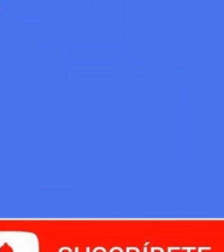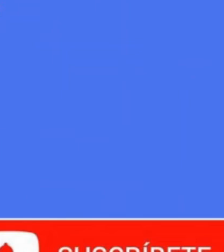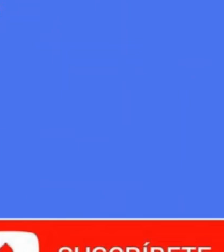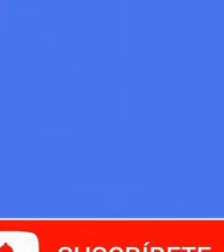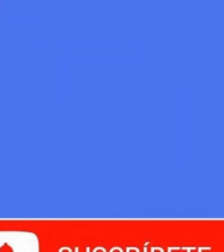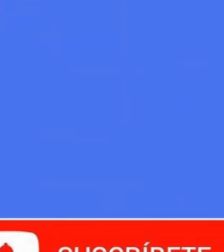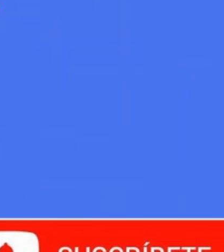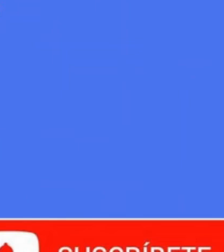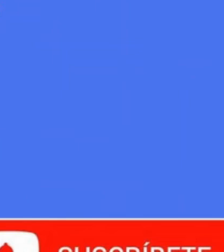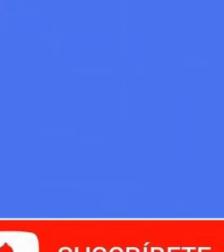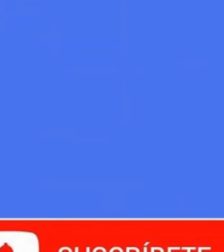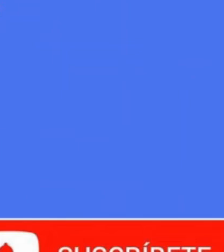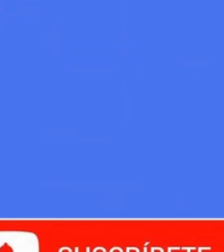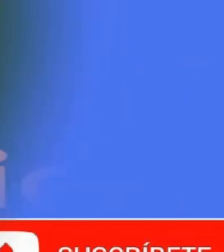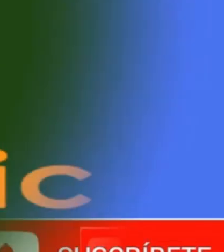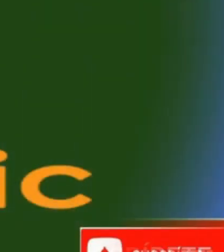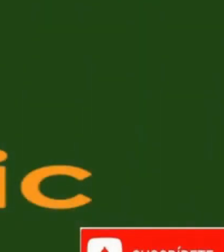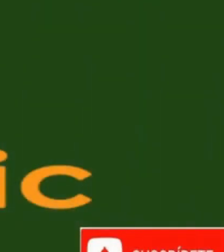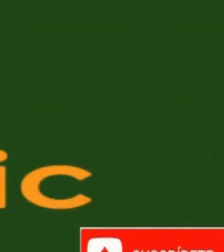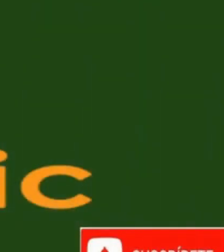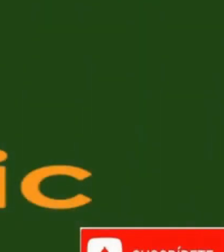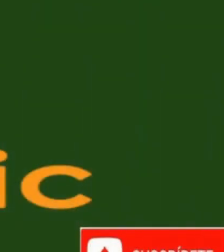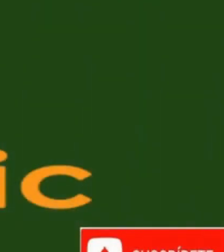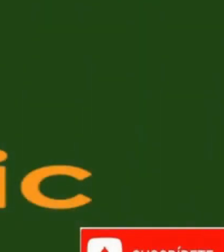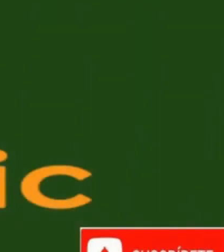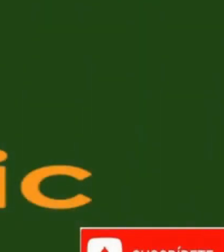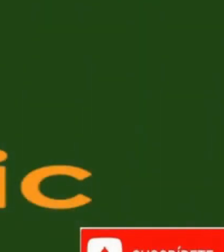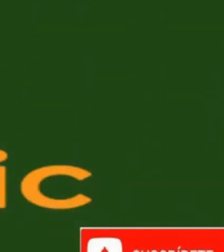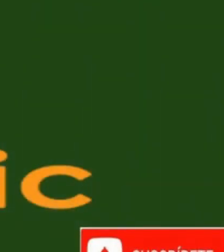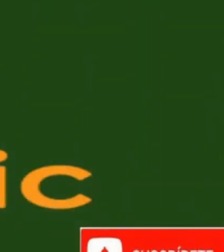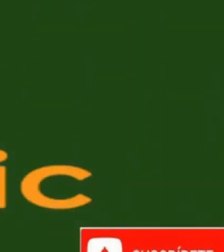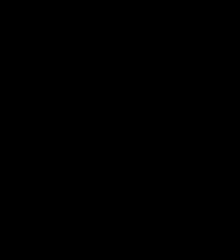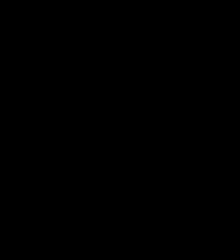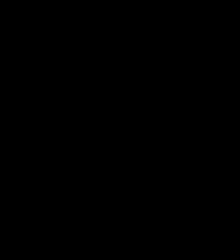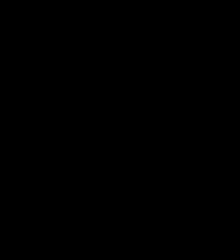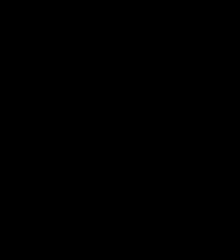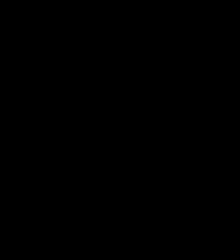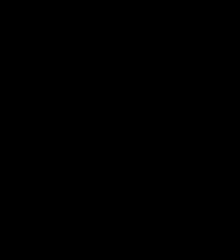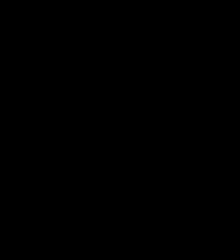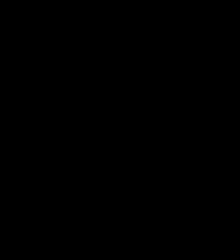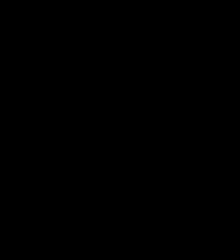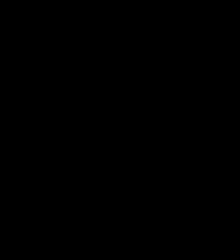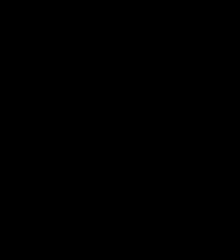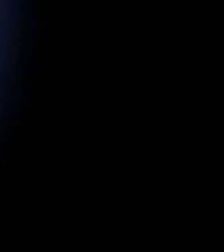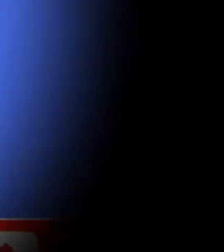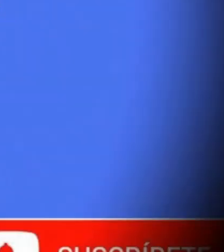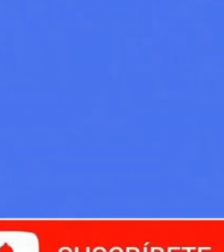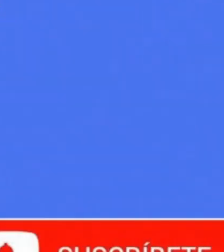Thank you.